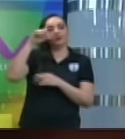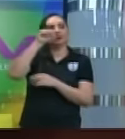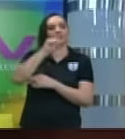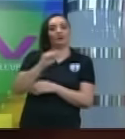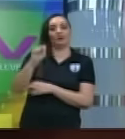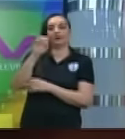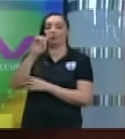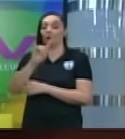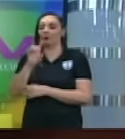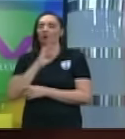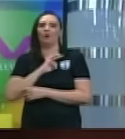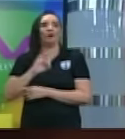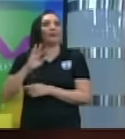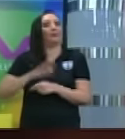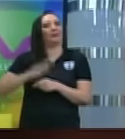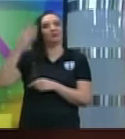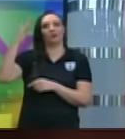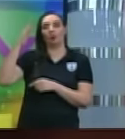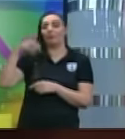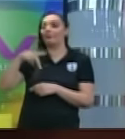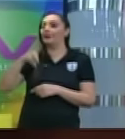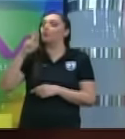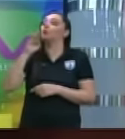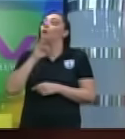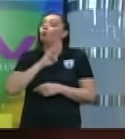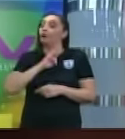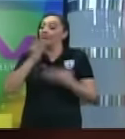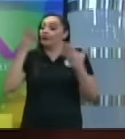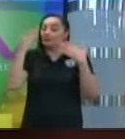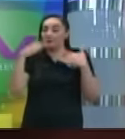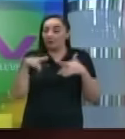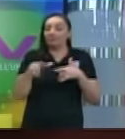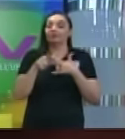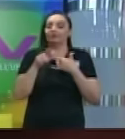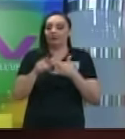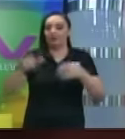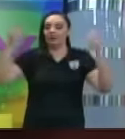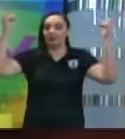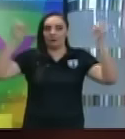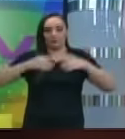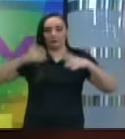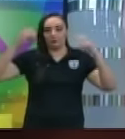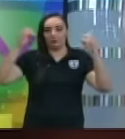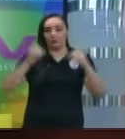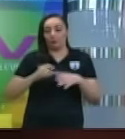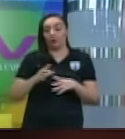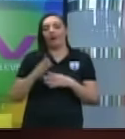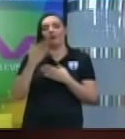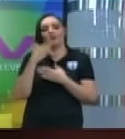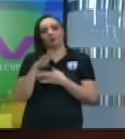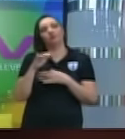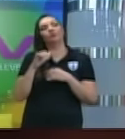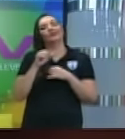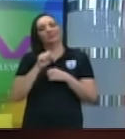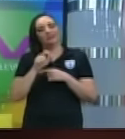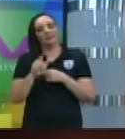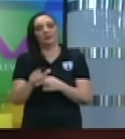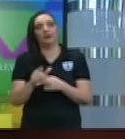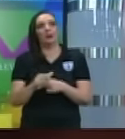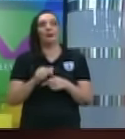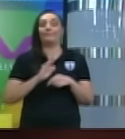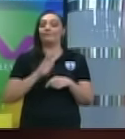y el domingo pudiéramos ver más sol, pero no podemos descartar día tras día, los próximos días, la lluvia de forma aislada a ocasional. La